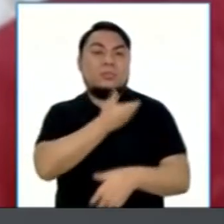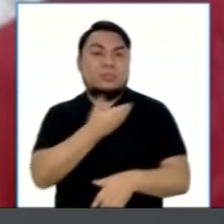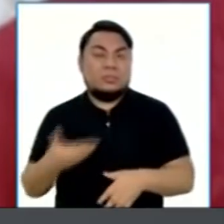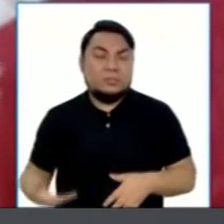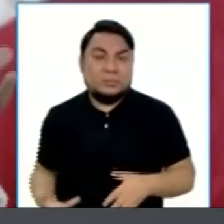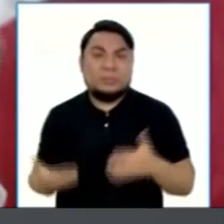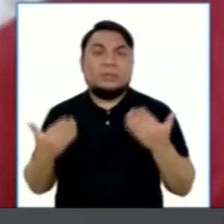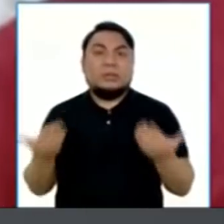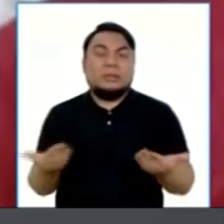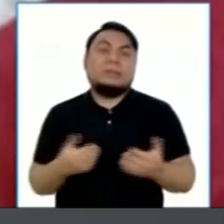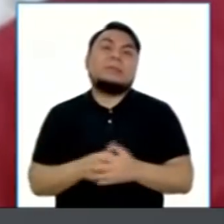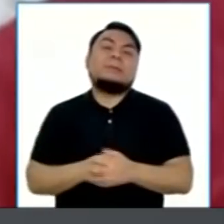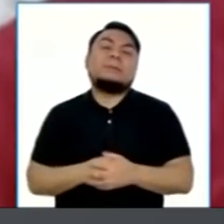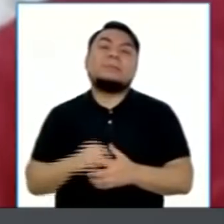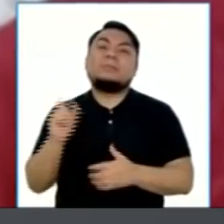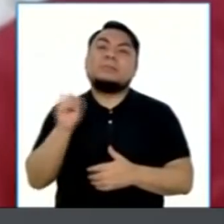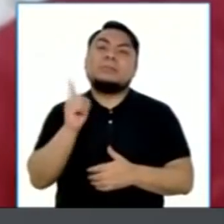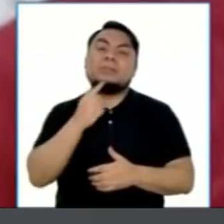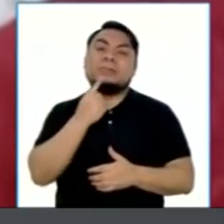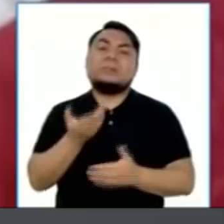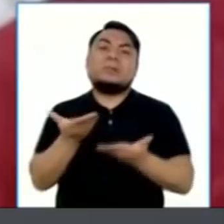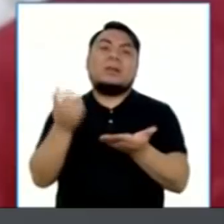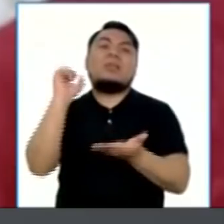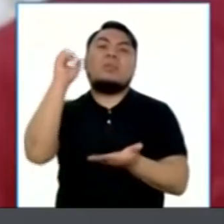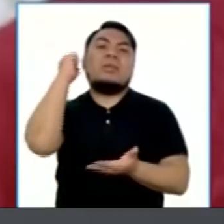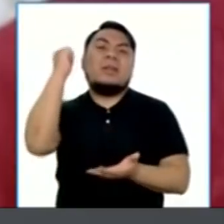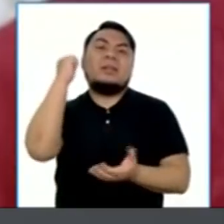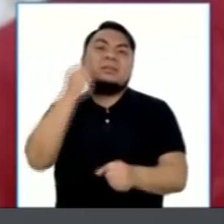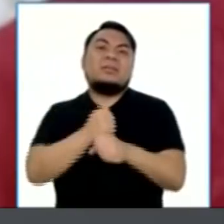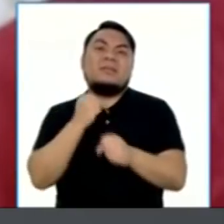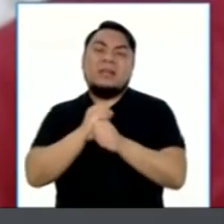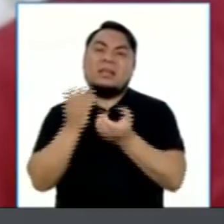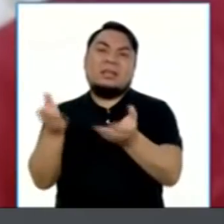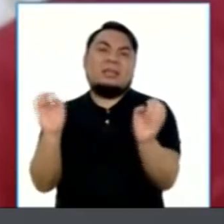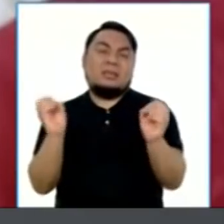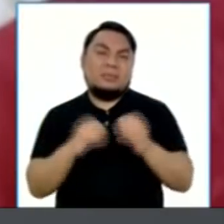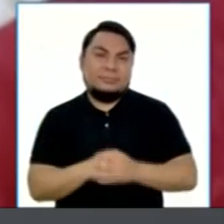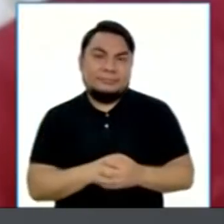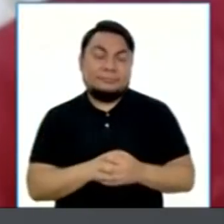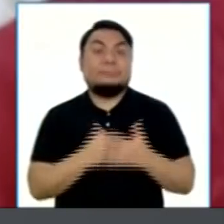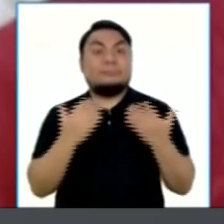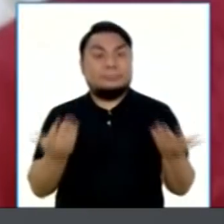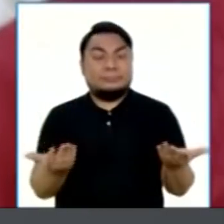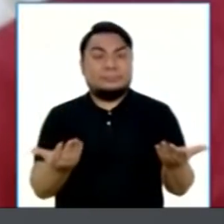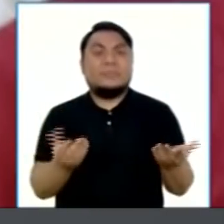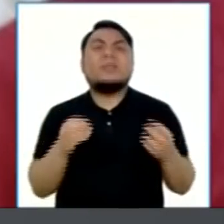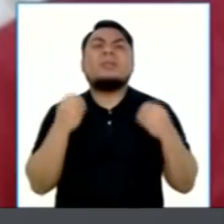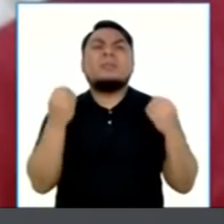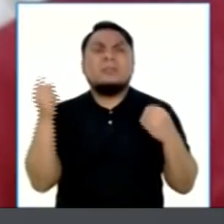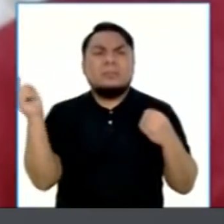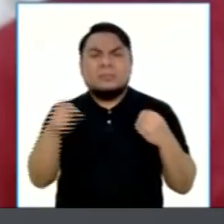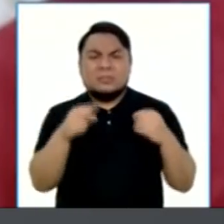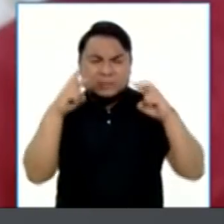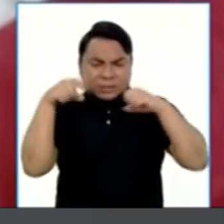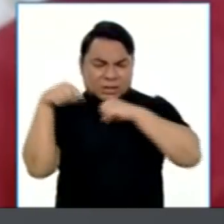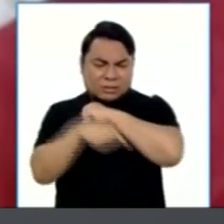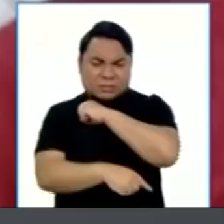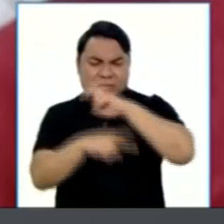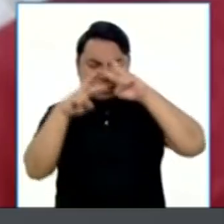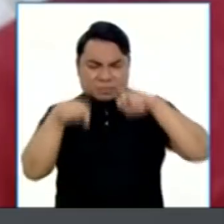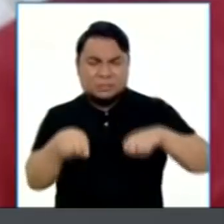pública y que no se les da derechos laborales. Y entonces, ¿por qué no vamos a los aspectos de